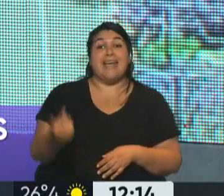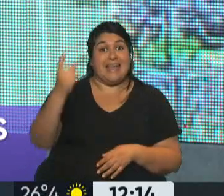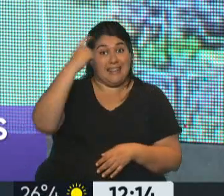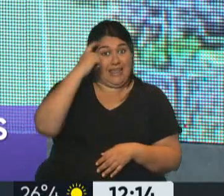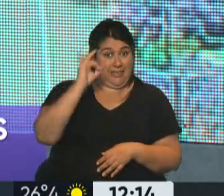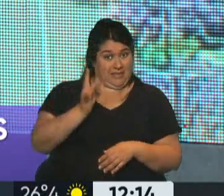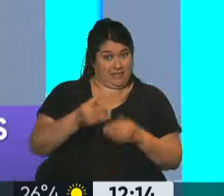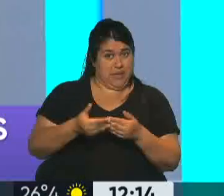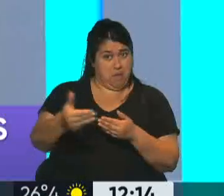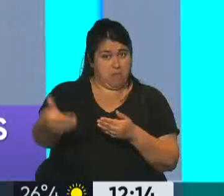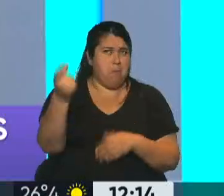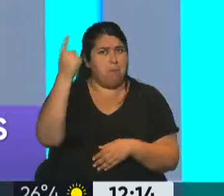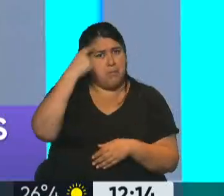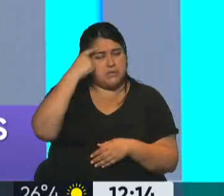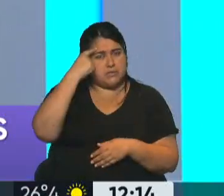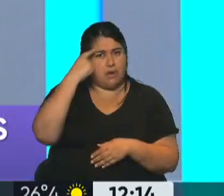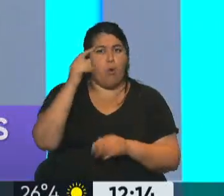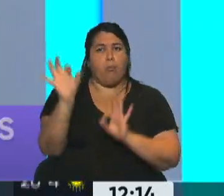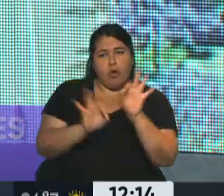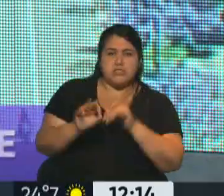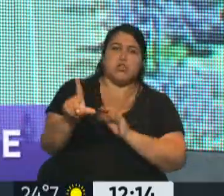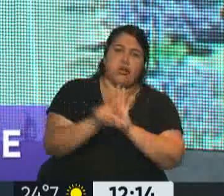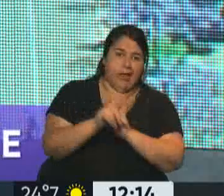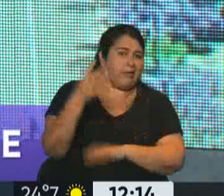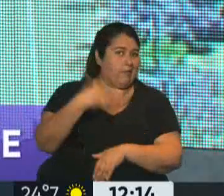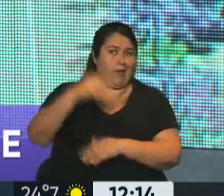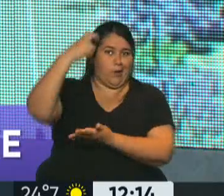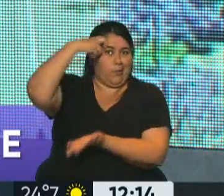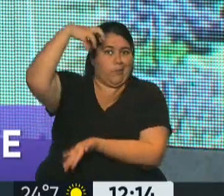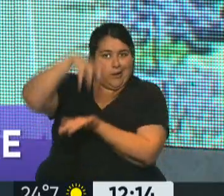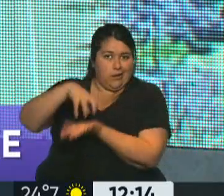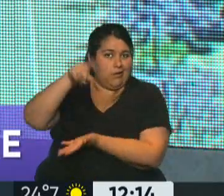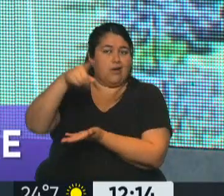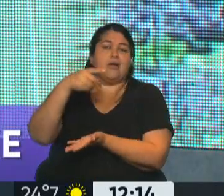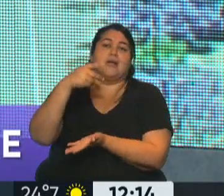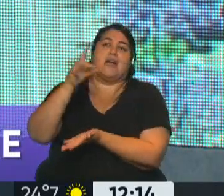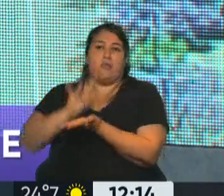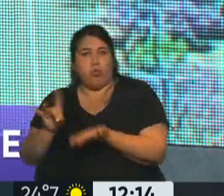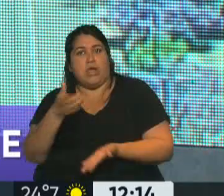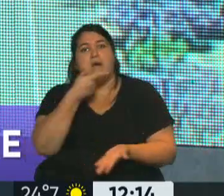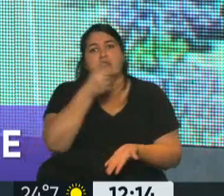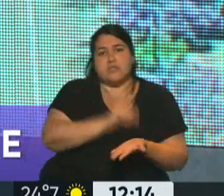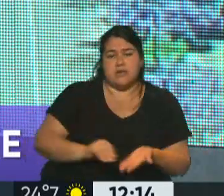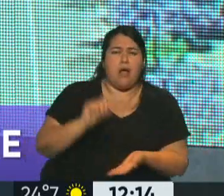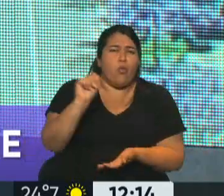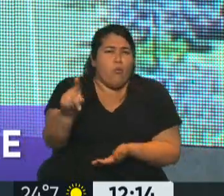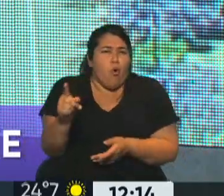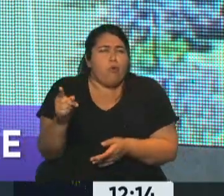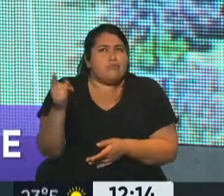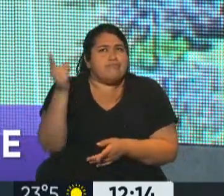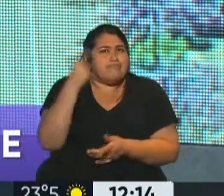digamos, importante, ¿no? Porque muchos proyectos de ley van a tener que pasar por los diputados, por el Senado. ¿Qué estás mirando vos